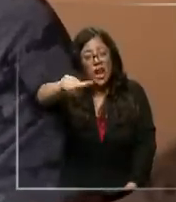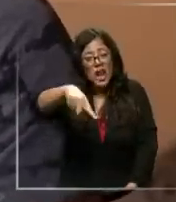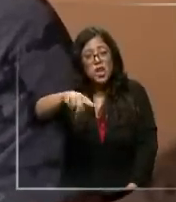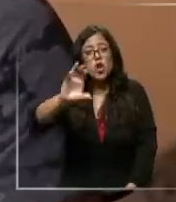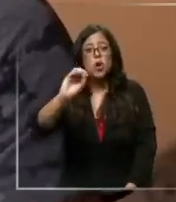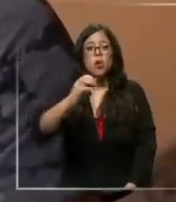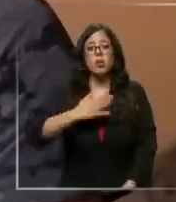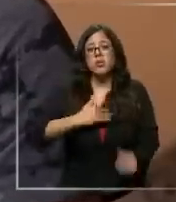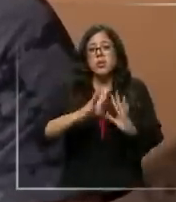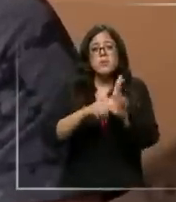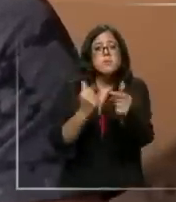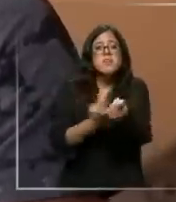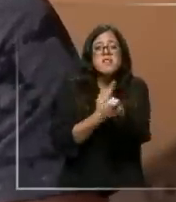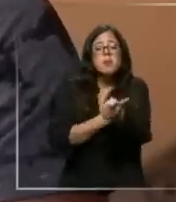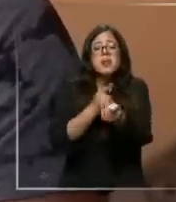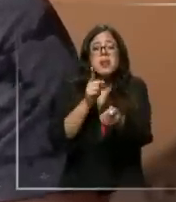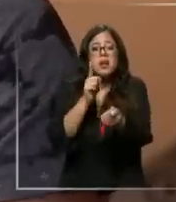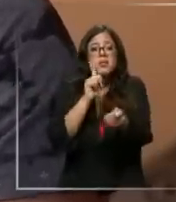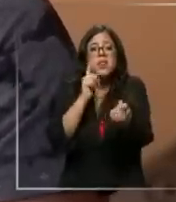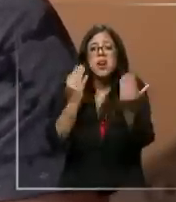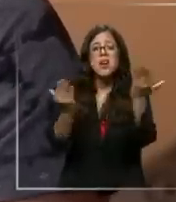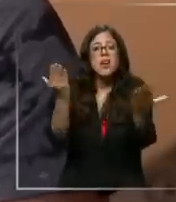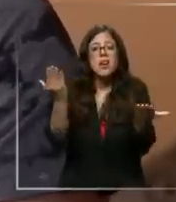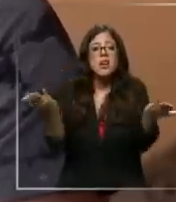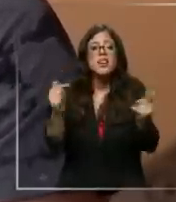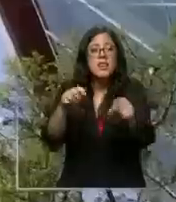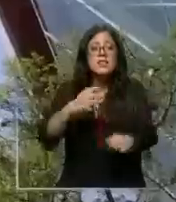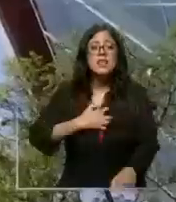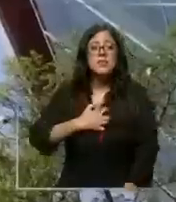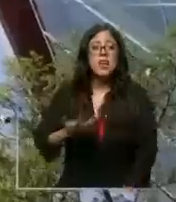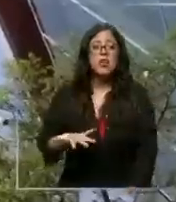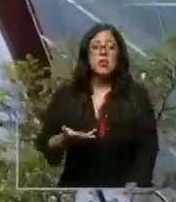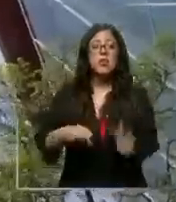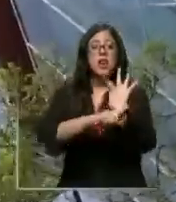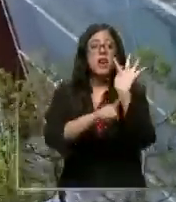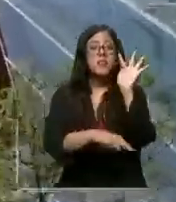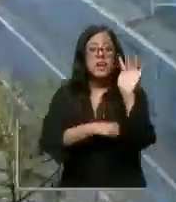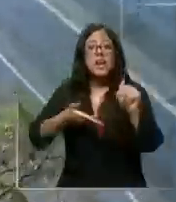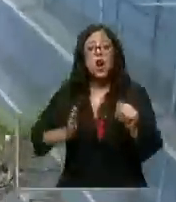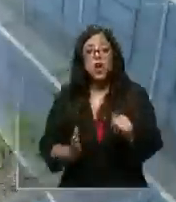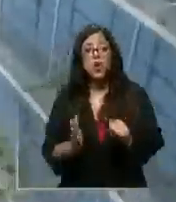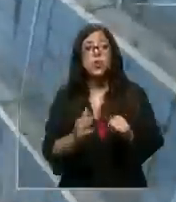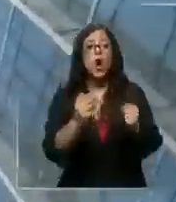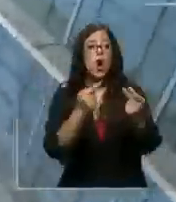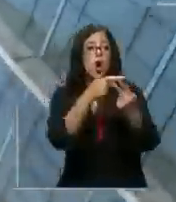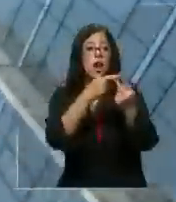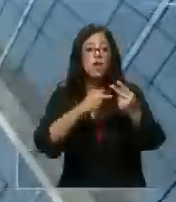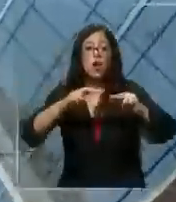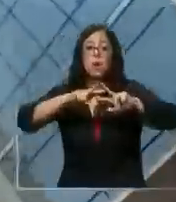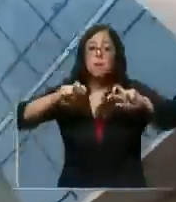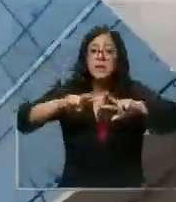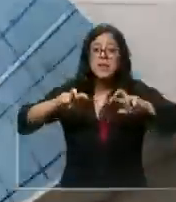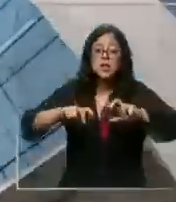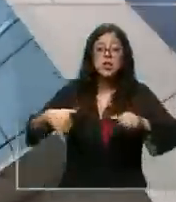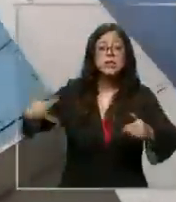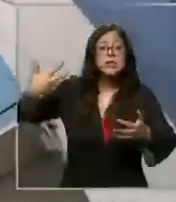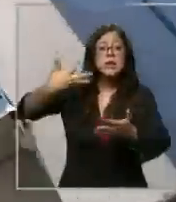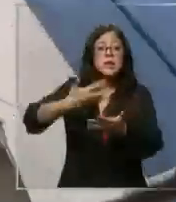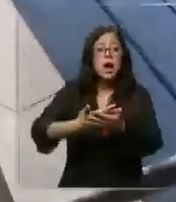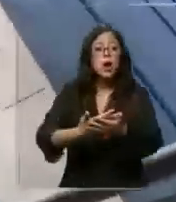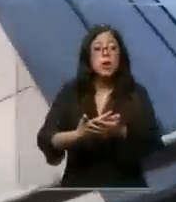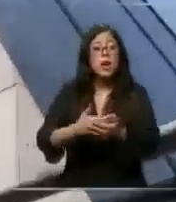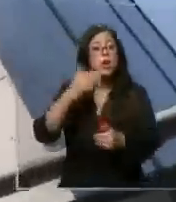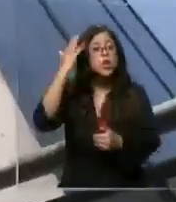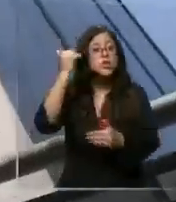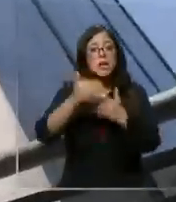Al final al final es el miedo la fiscalía continúa con ambas investigaciones Y hasta ahora se